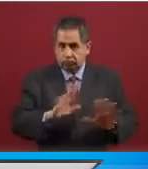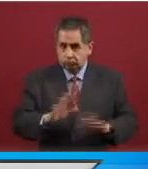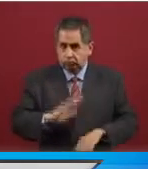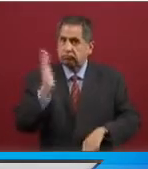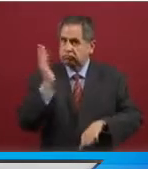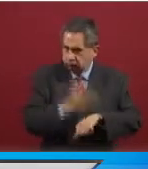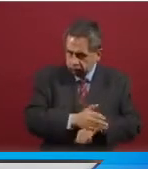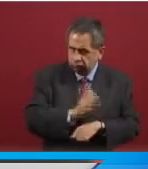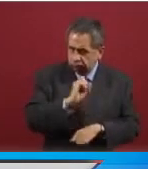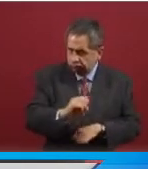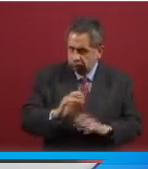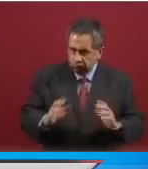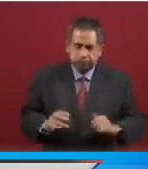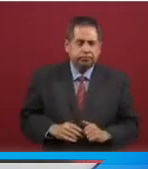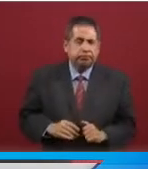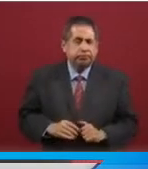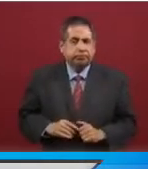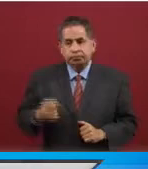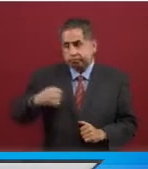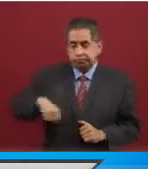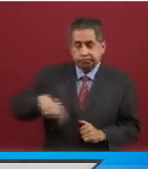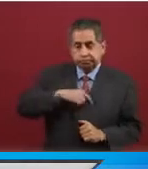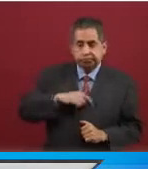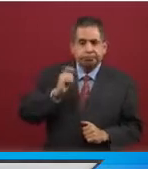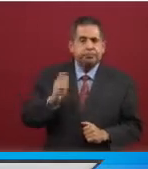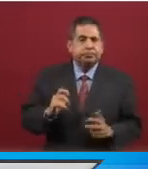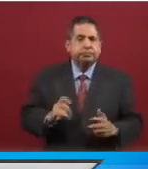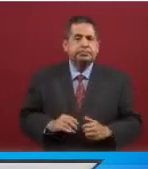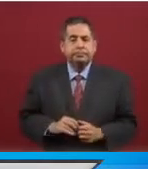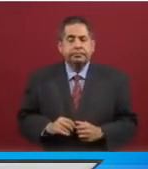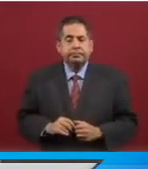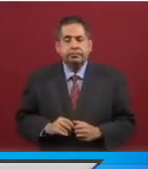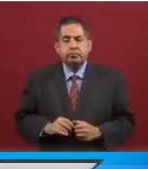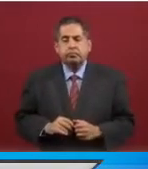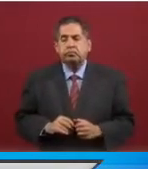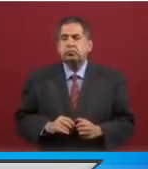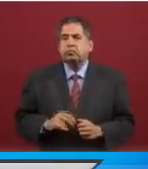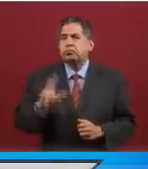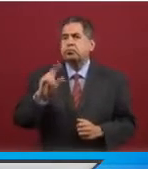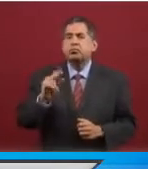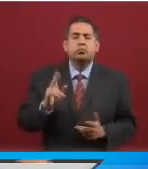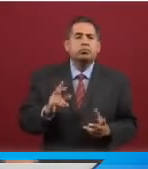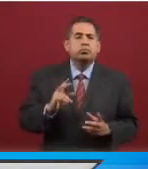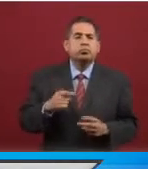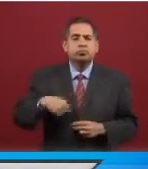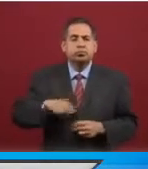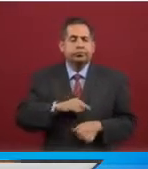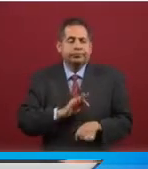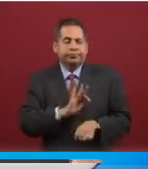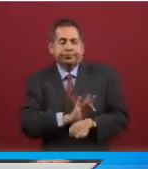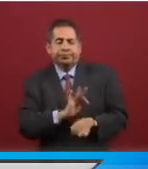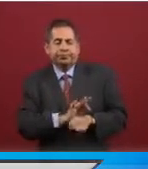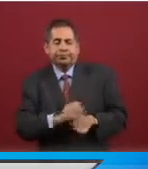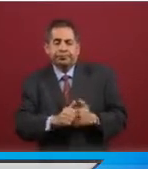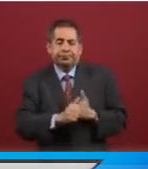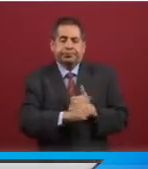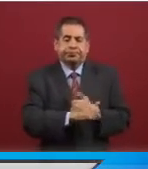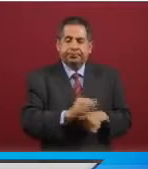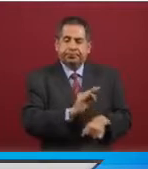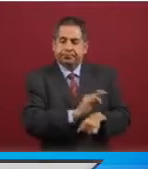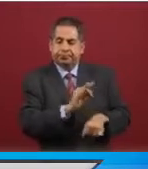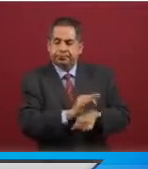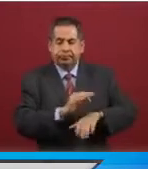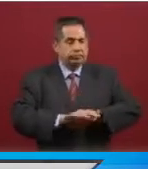la corrupción y también representantes de la impunidad al amparo de jueces y ministros, que por medio de amparos burlan la ley, la postura del gobierno